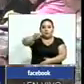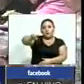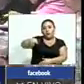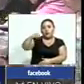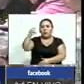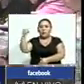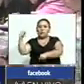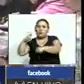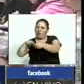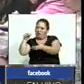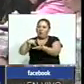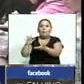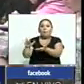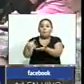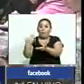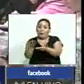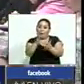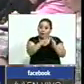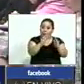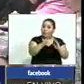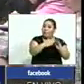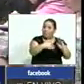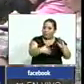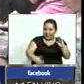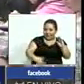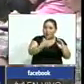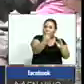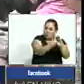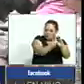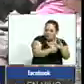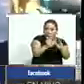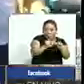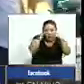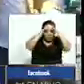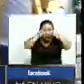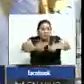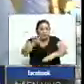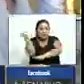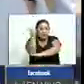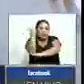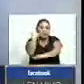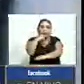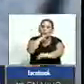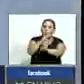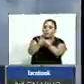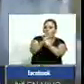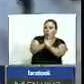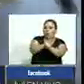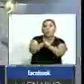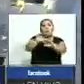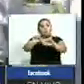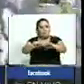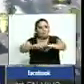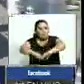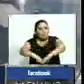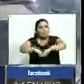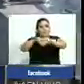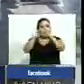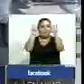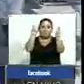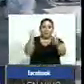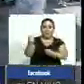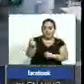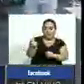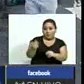dinero que será destinado por el Ejecutivo para atender la emergencia por COVID-19 y la reactivación económica. Aunque